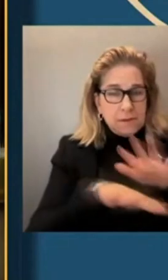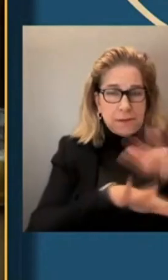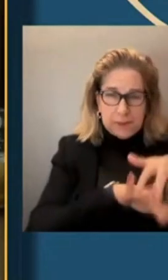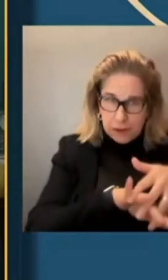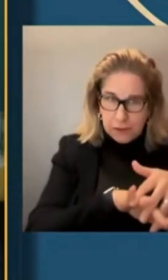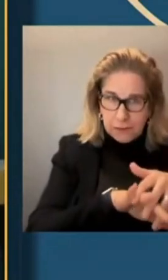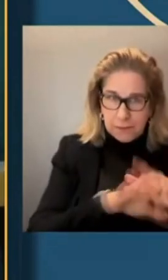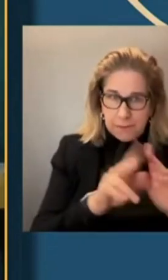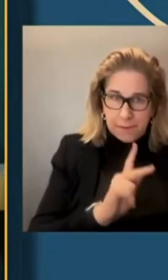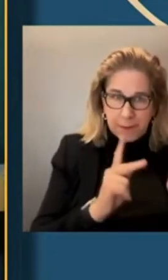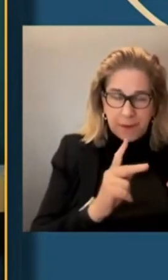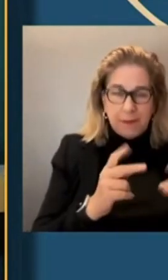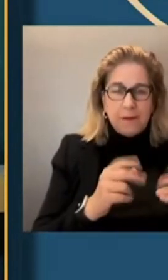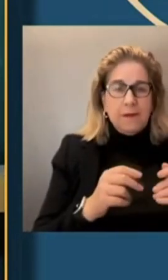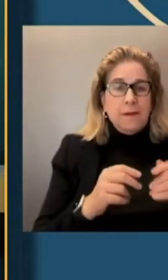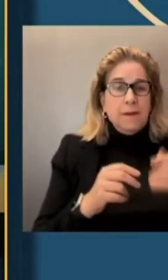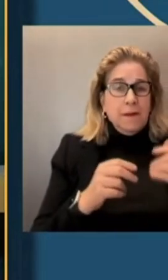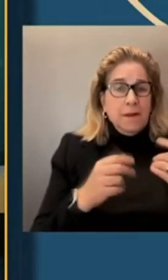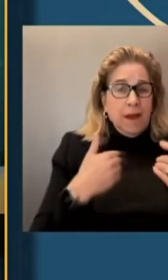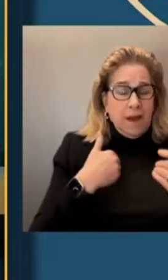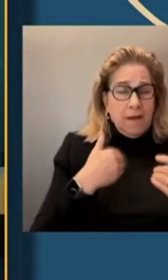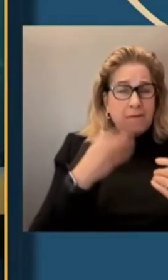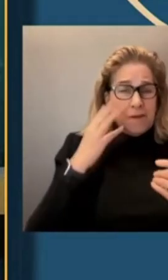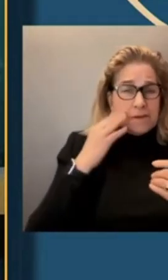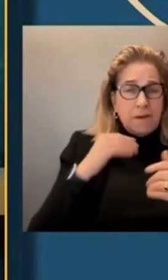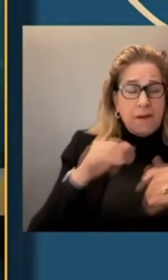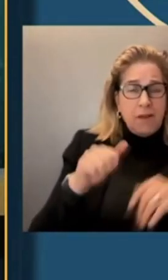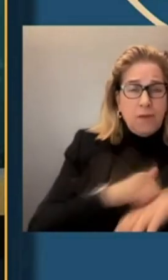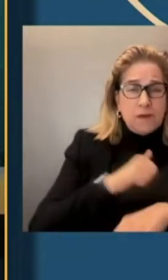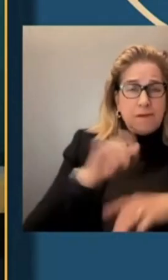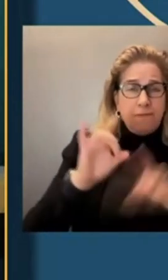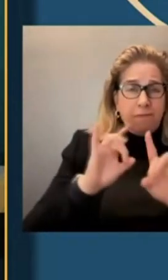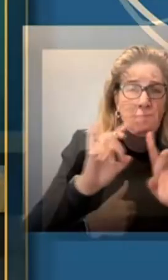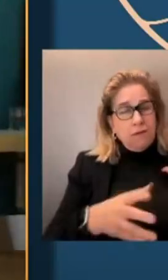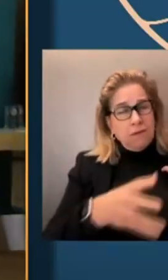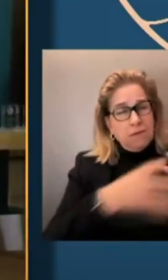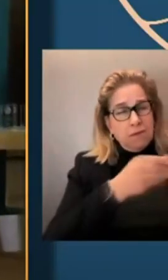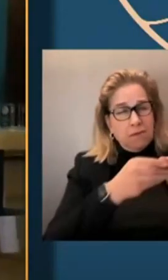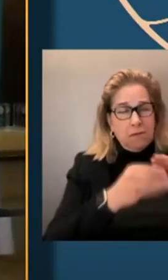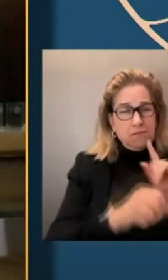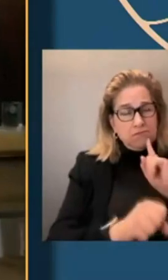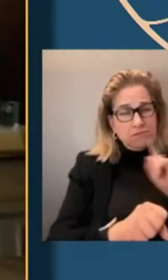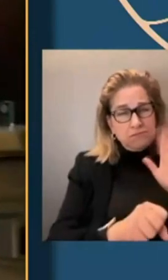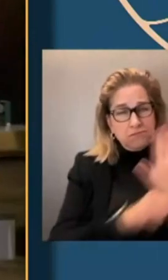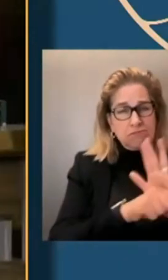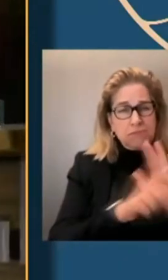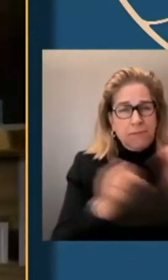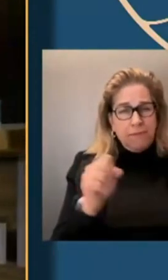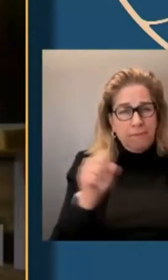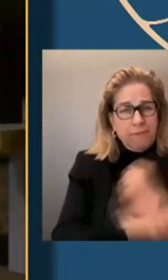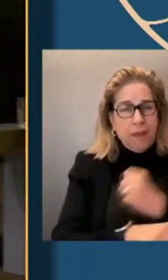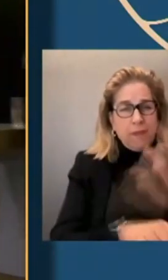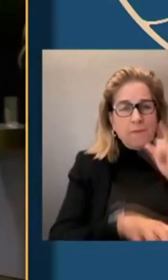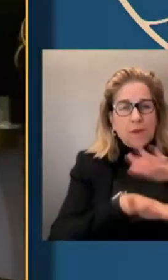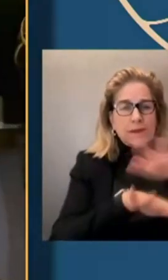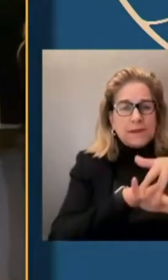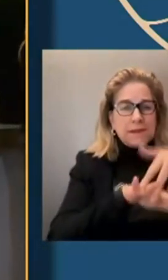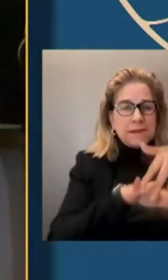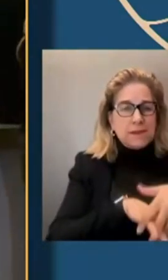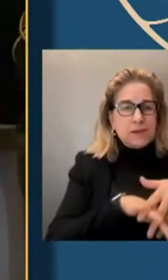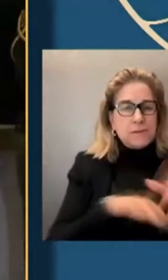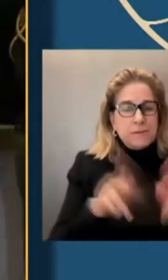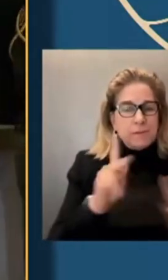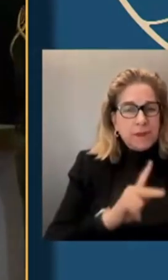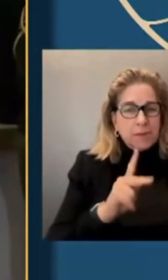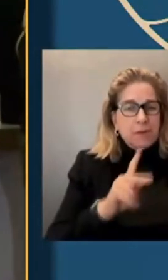las comunidades indígenas del país. Este reconocimiento se espera llevar a cabo en una sesión en el mes de abril. Doris Ríos